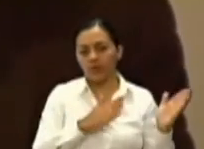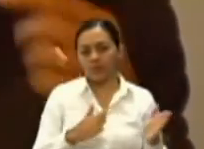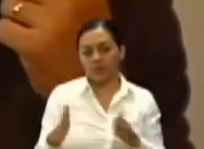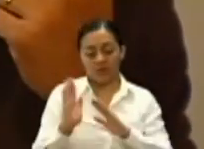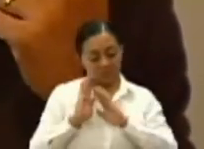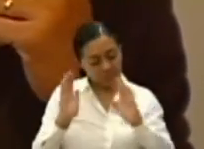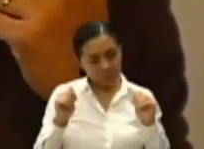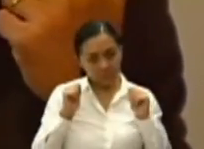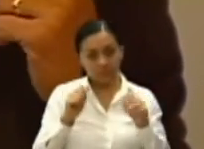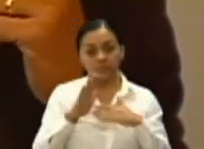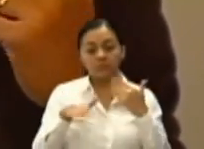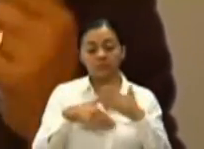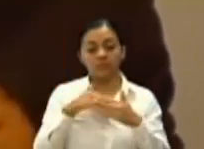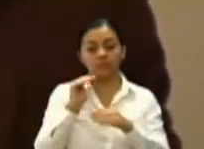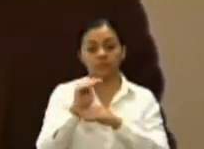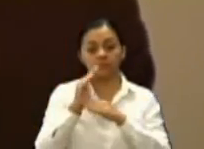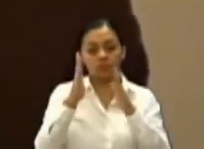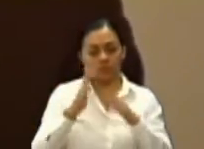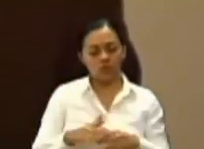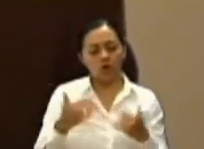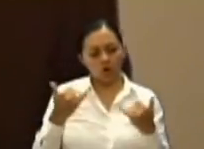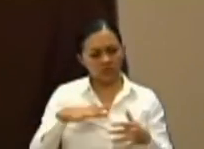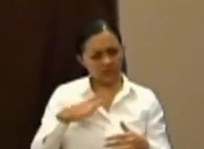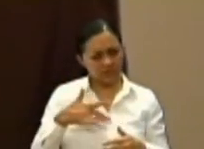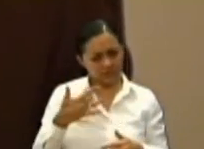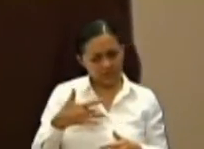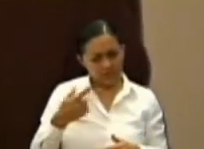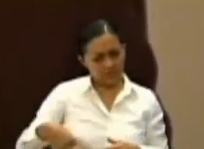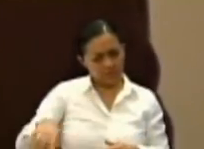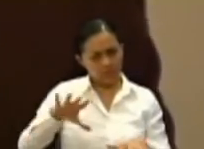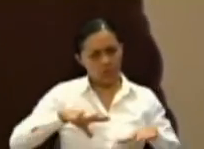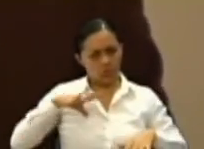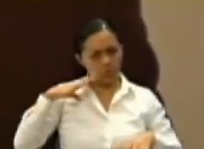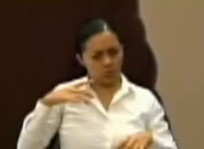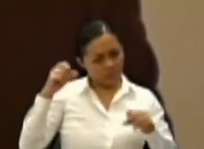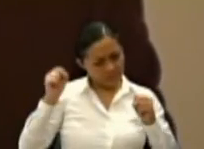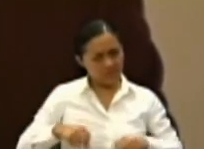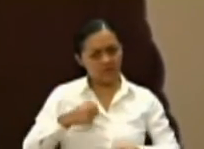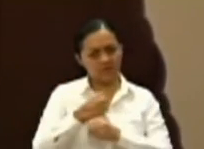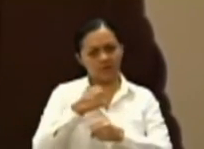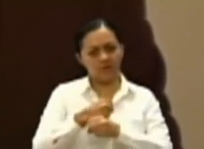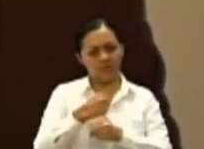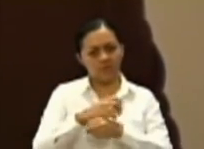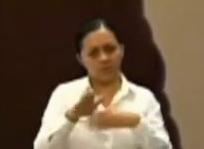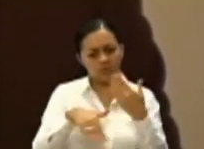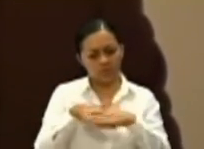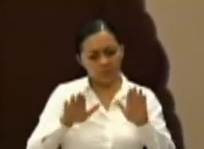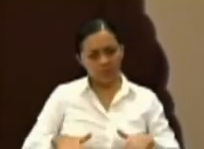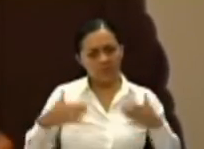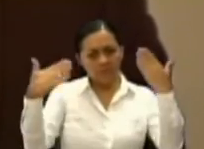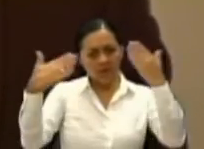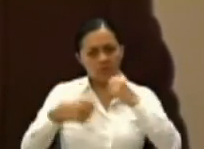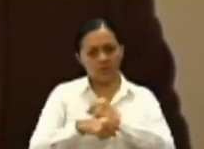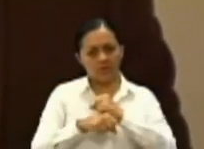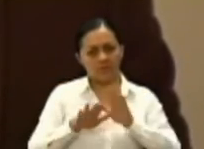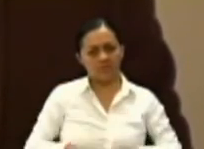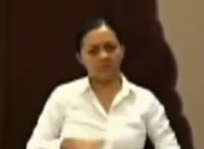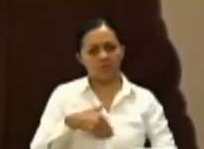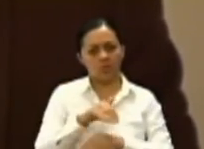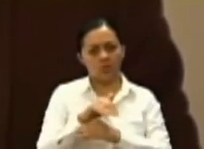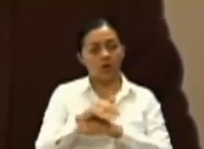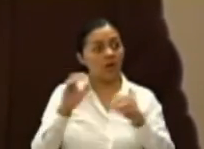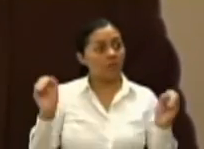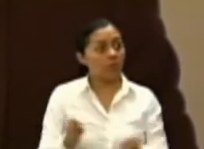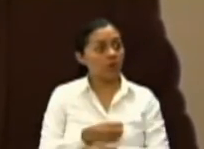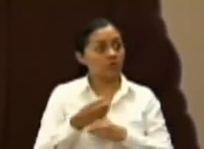insisto los ecuatorianos podemos sentir orgullosos de lo que hemos logrado de las capacidades que ahora muestra el país lo imposible se vuelve posible